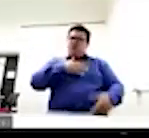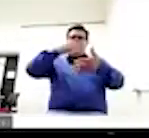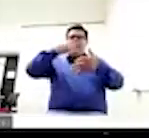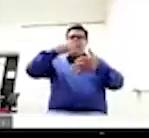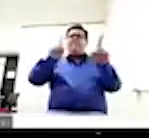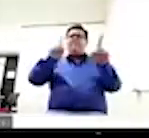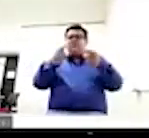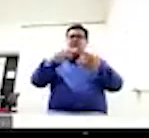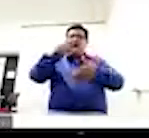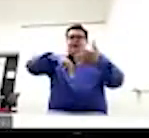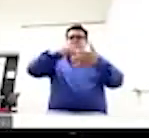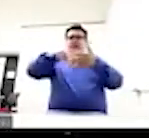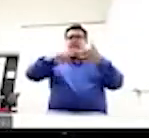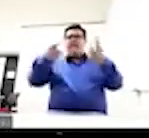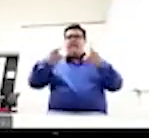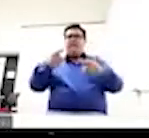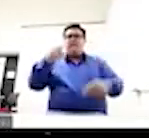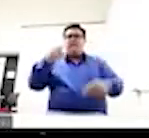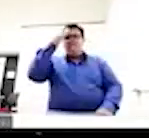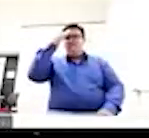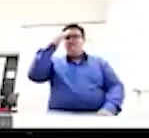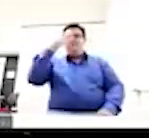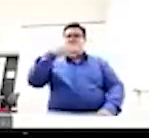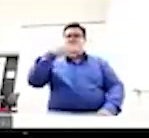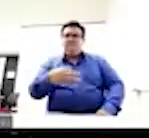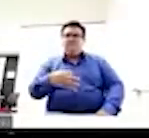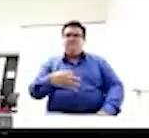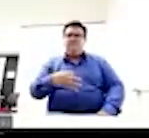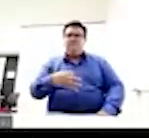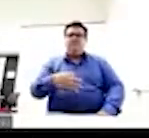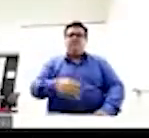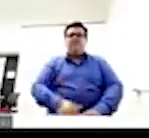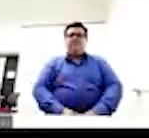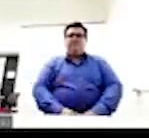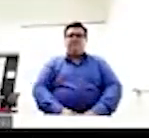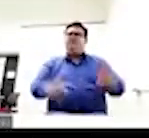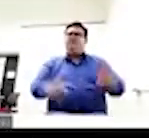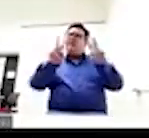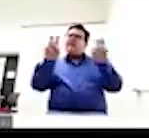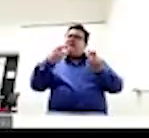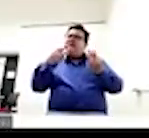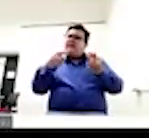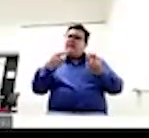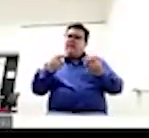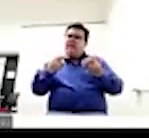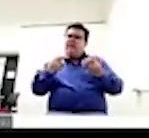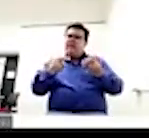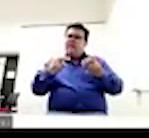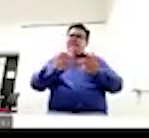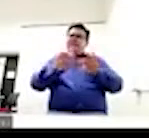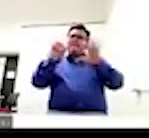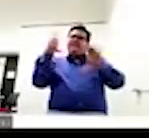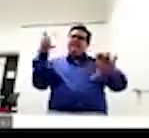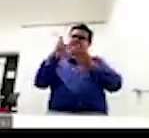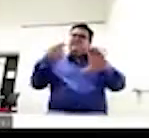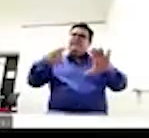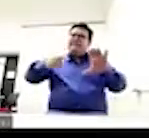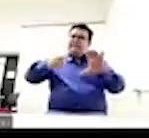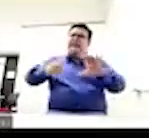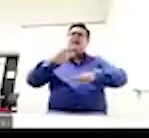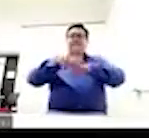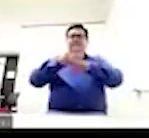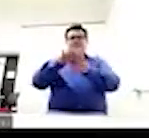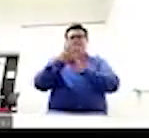de Virginie de Ponto sobre lo que es la violación. La violación